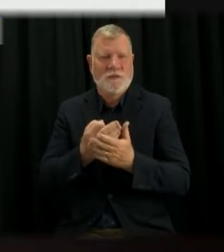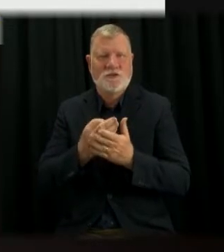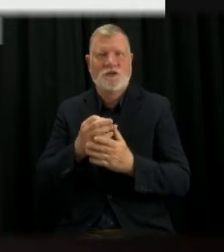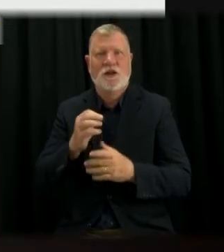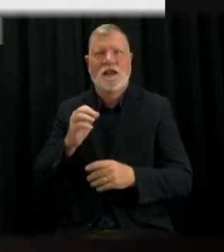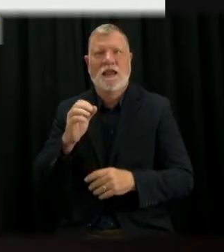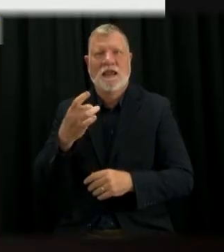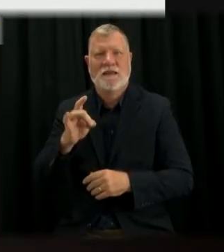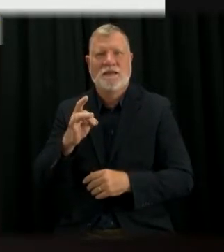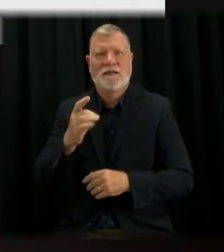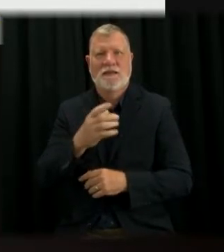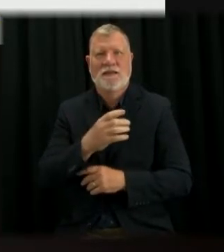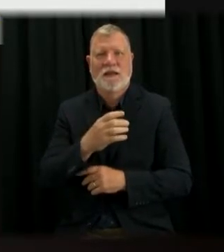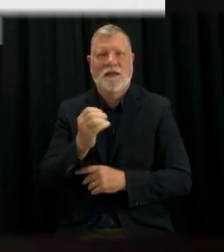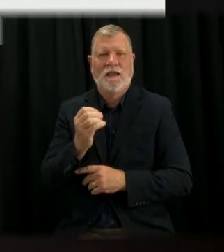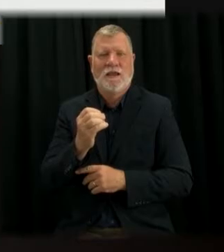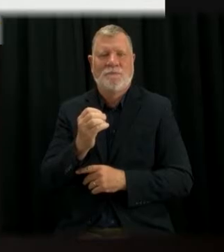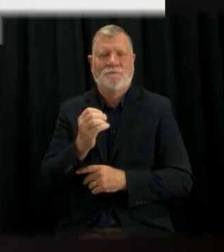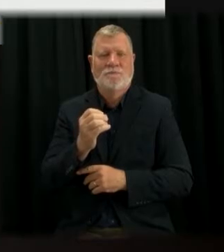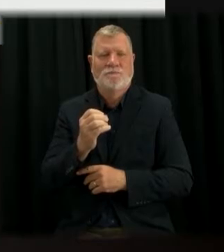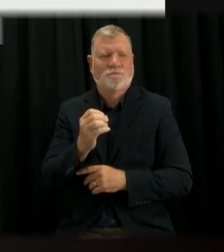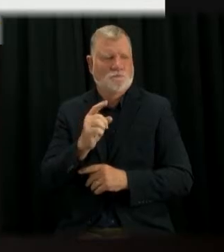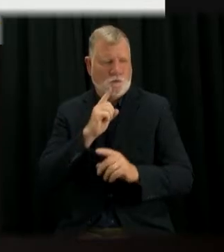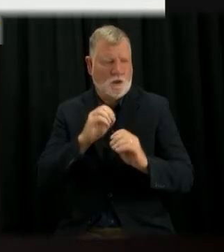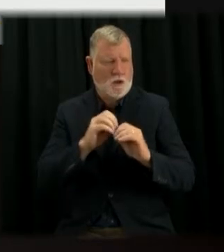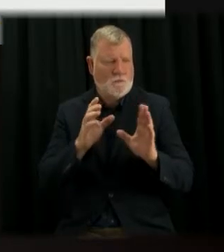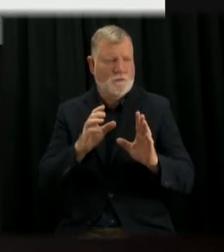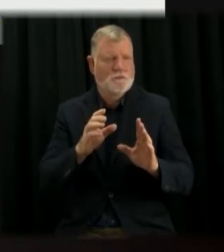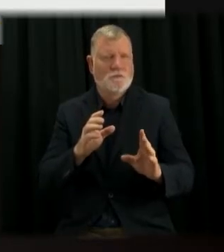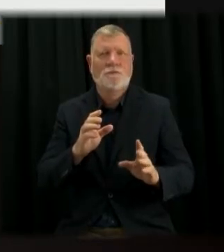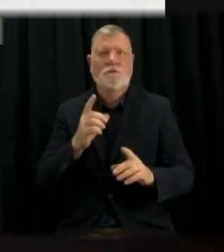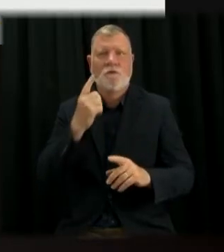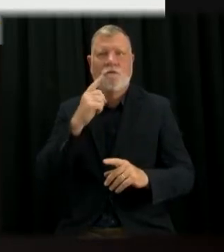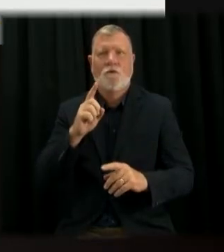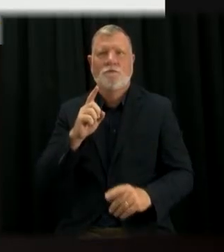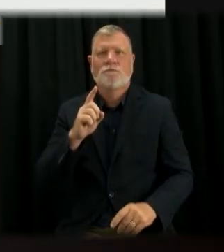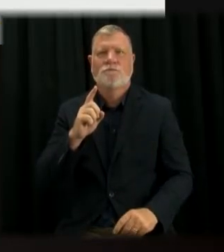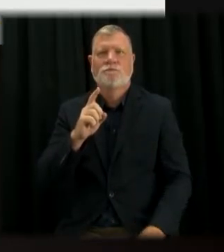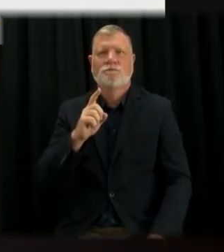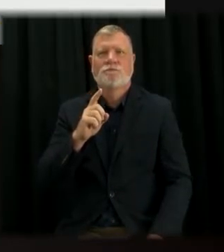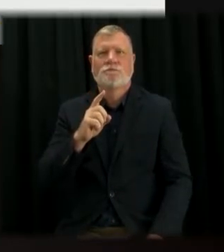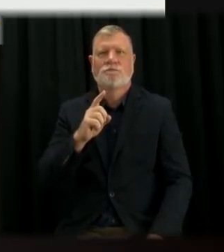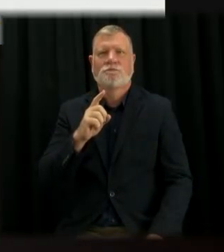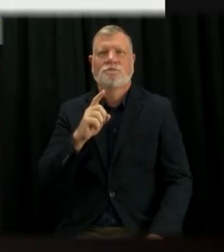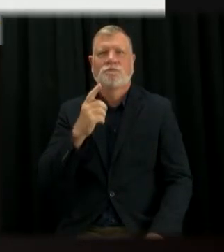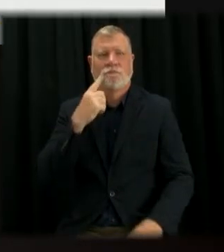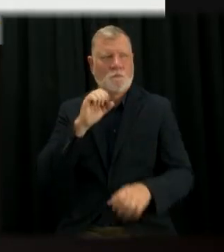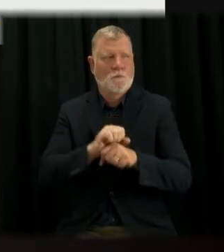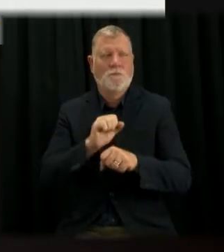al año fiscal 18. Obviamente, estamos trabajando hacia